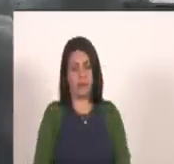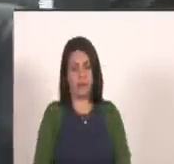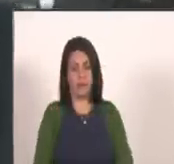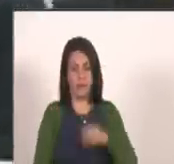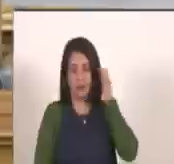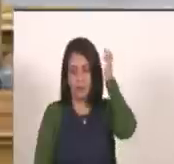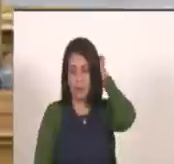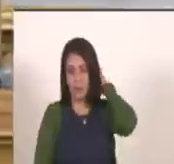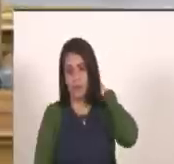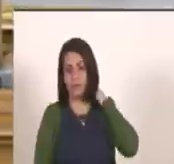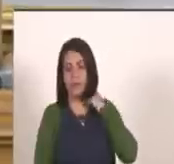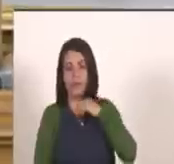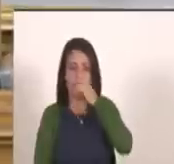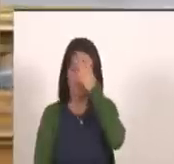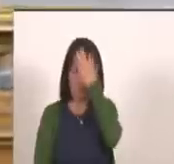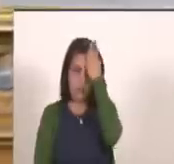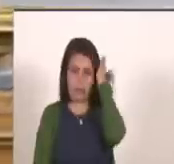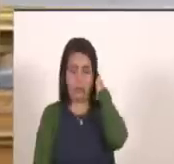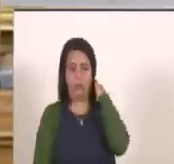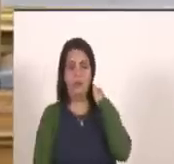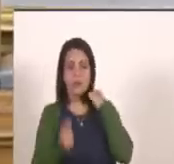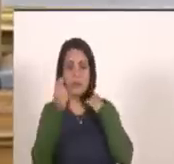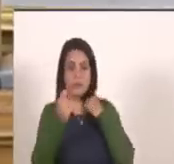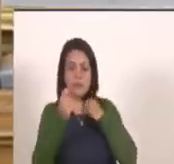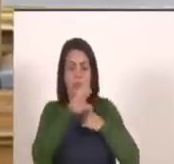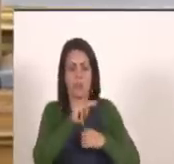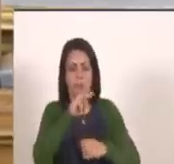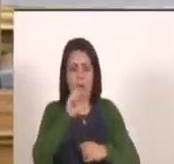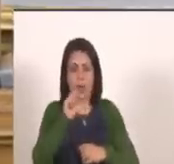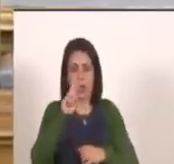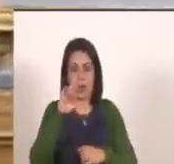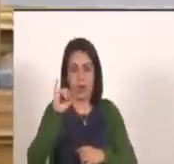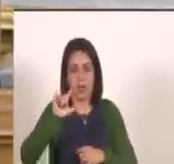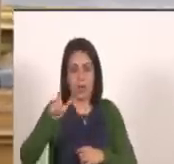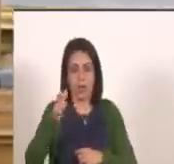Voy a dejar en el derecho de palabra a la diputada María Gabriela Vega.